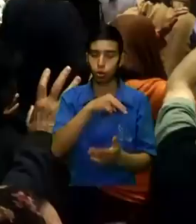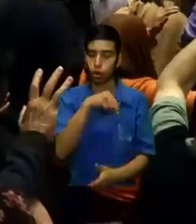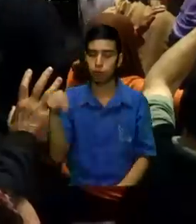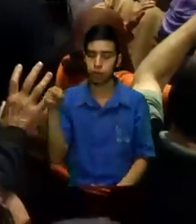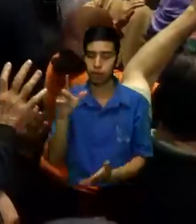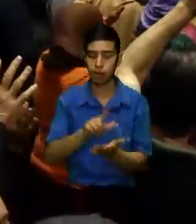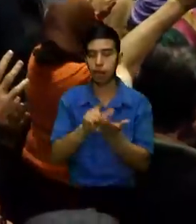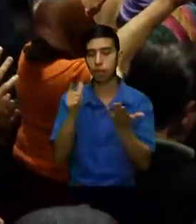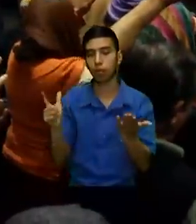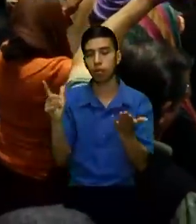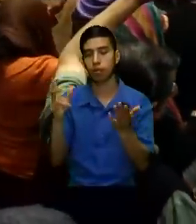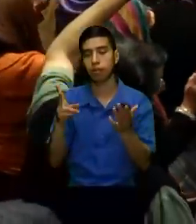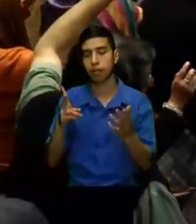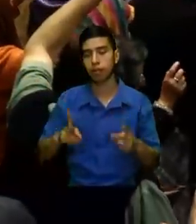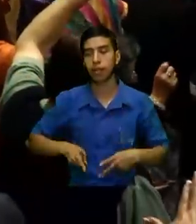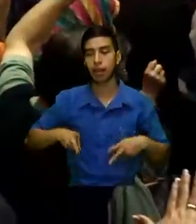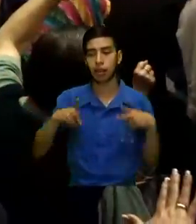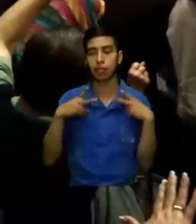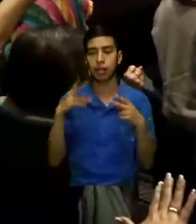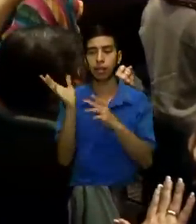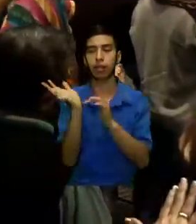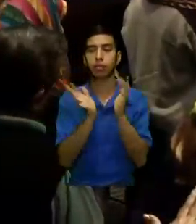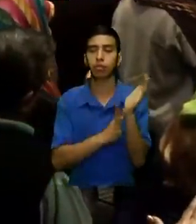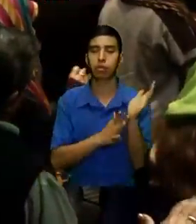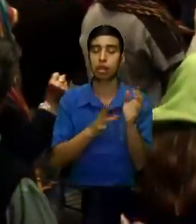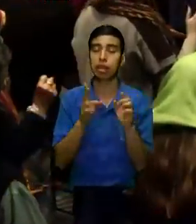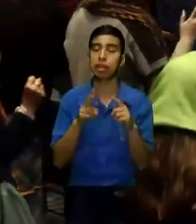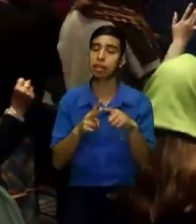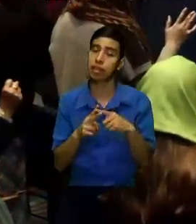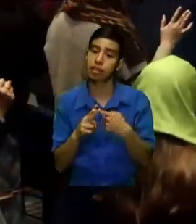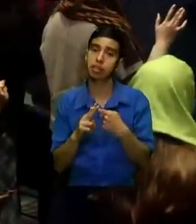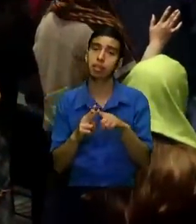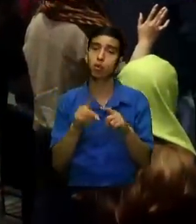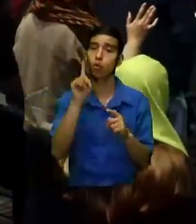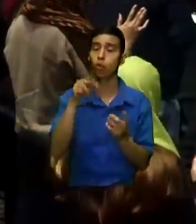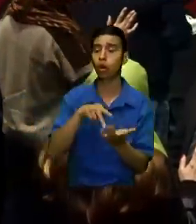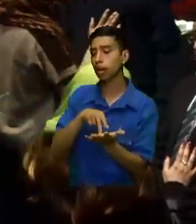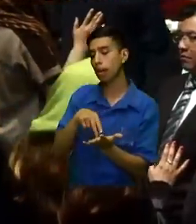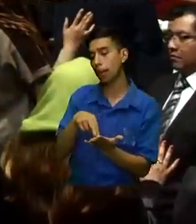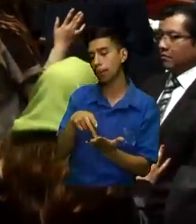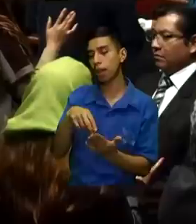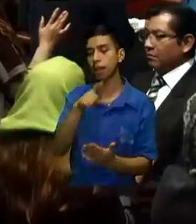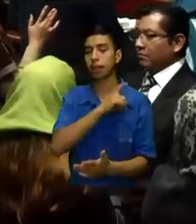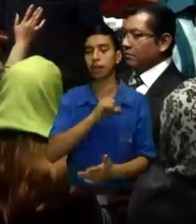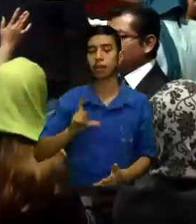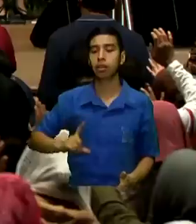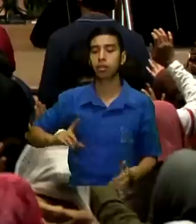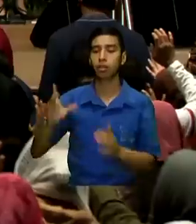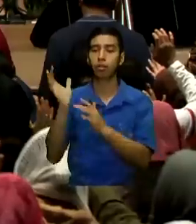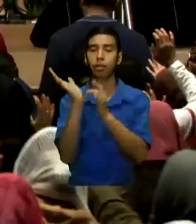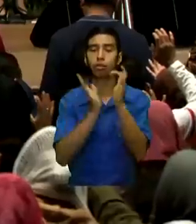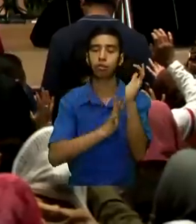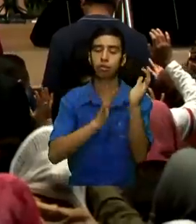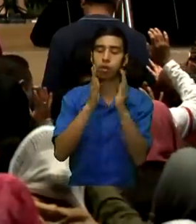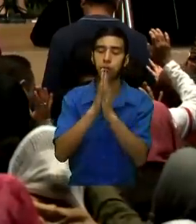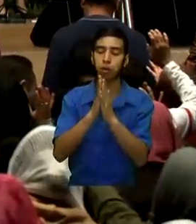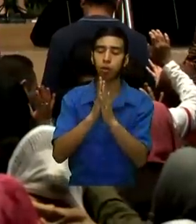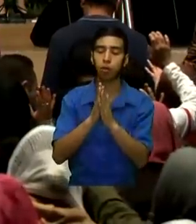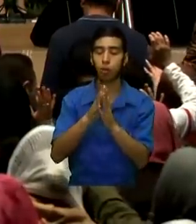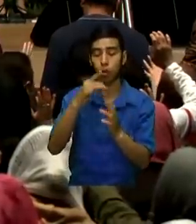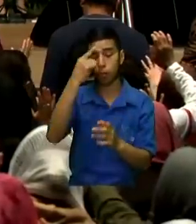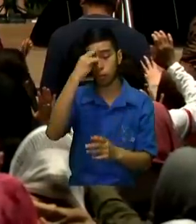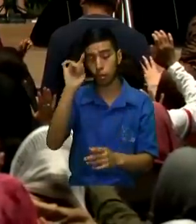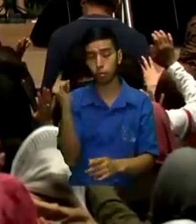esta caminata en el nombre de Jesús. Señor, te pido por todos nosotros, ayúdanos a vencer el